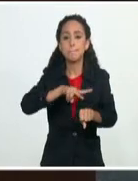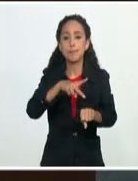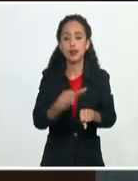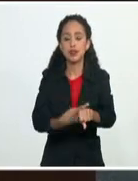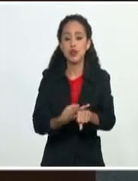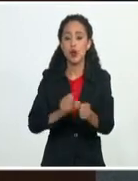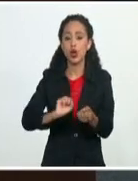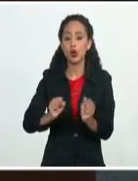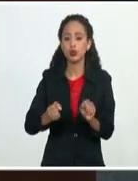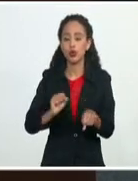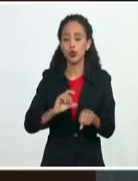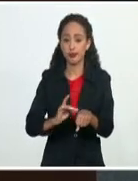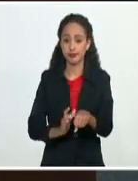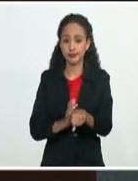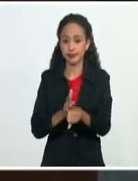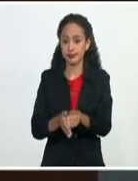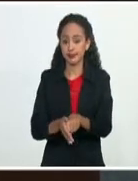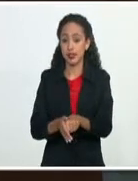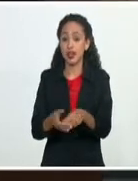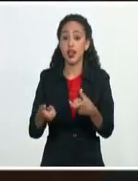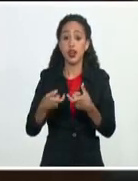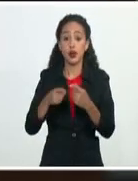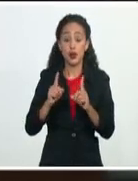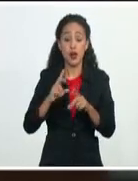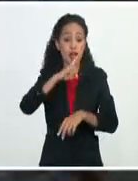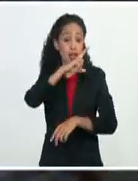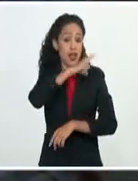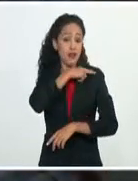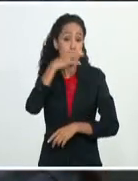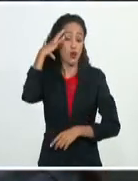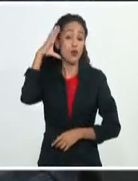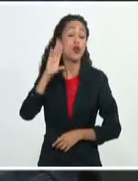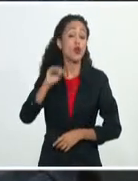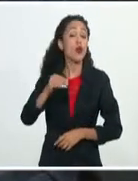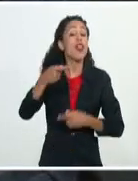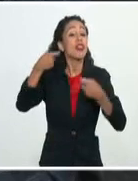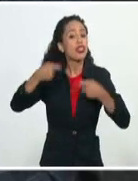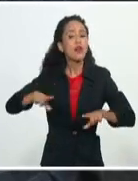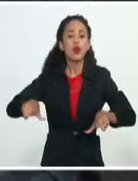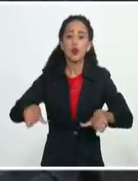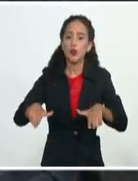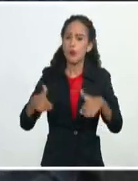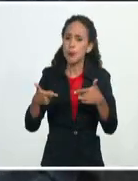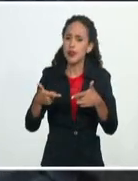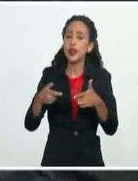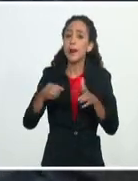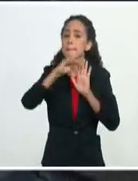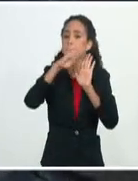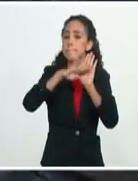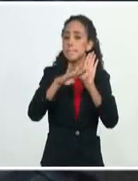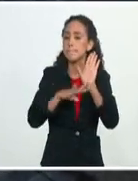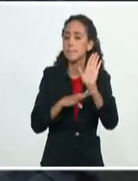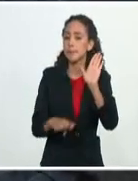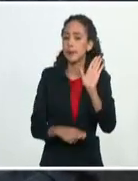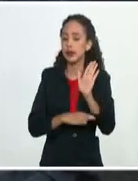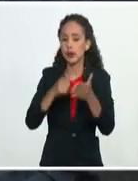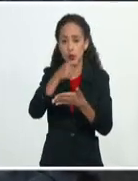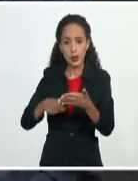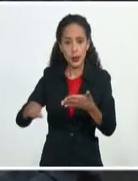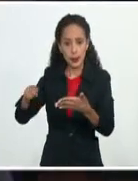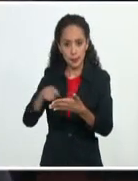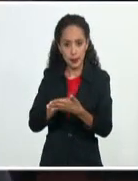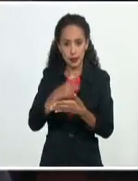la COVID-19. En el encuentro, el jefe de gobierno llamó a cumplir con rigor y efectividad los protocolos y planes establecidos para el